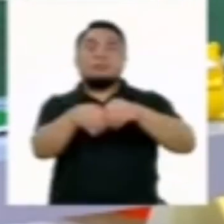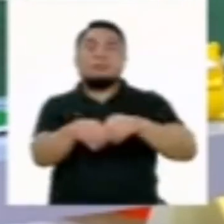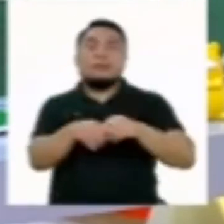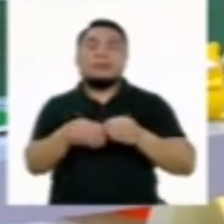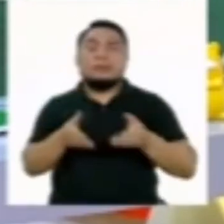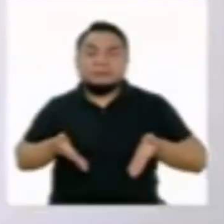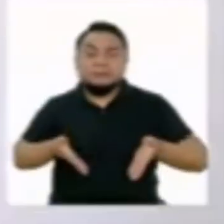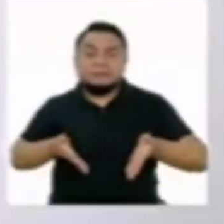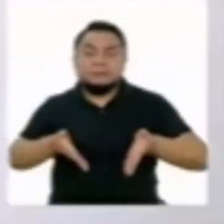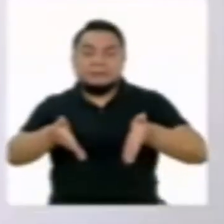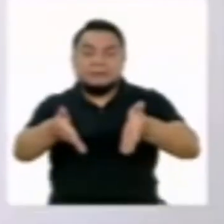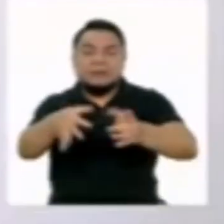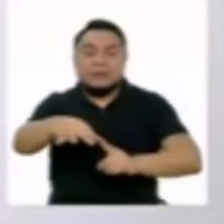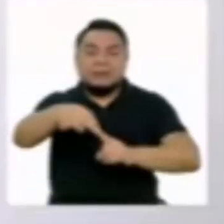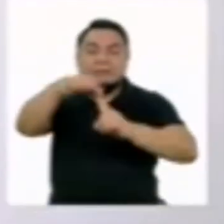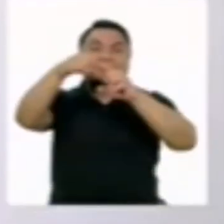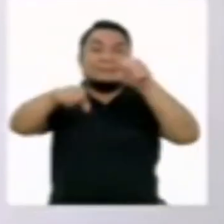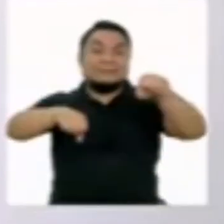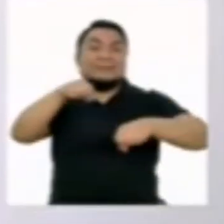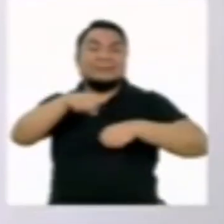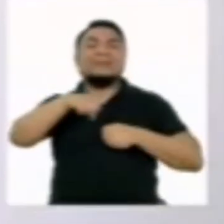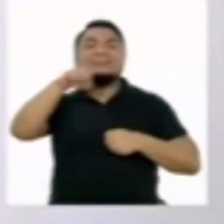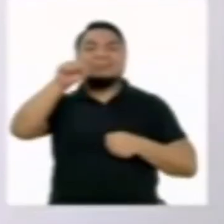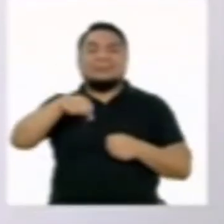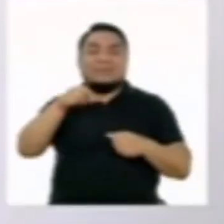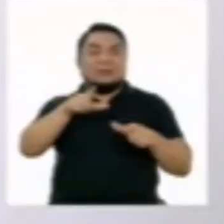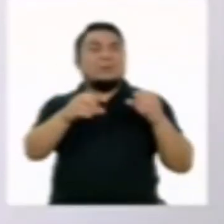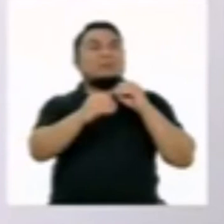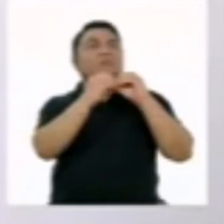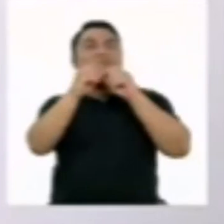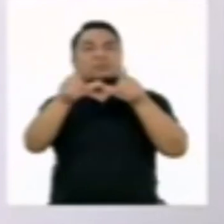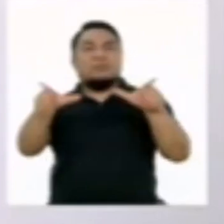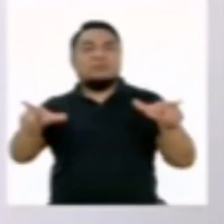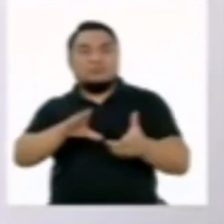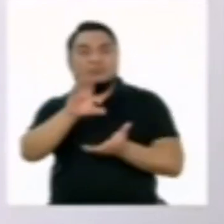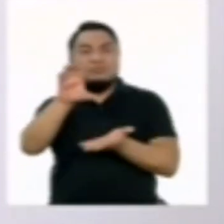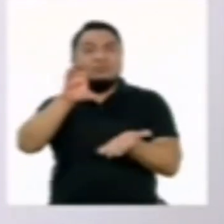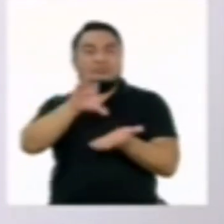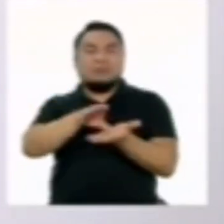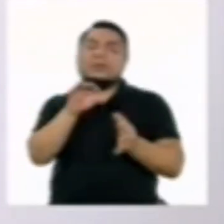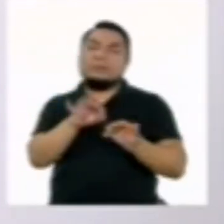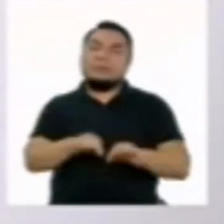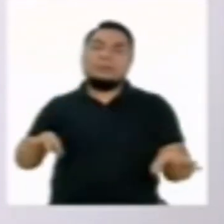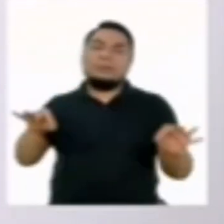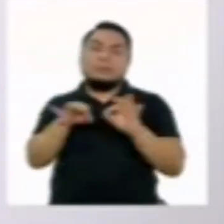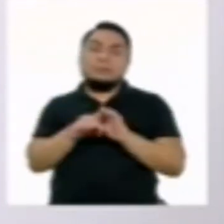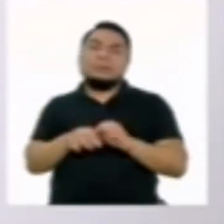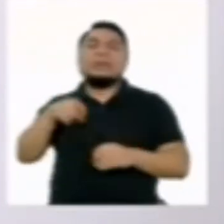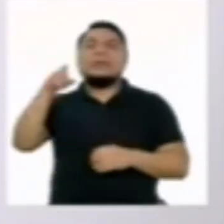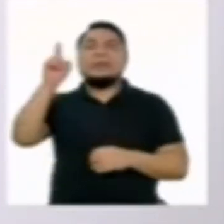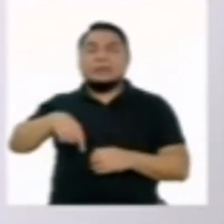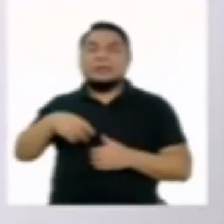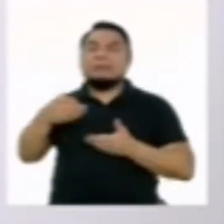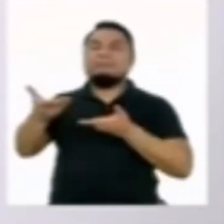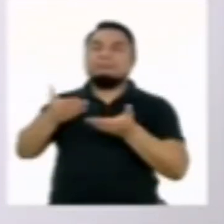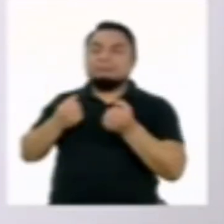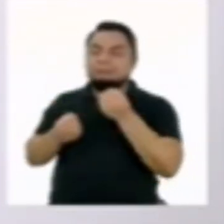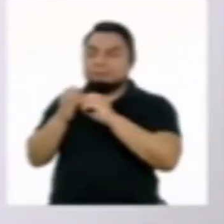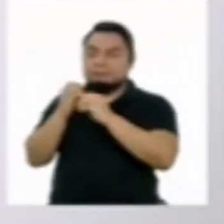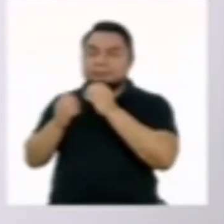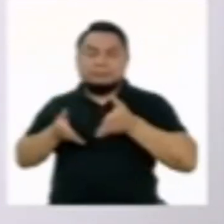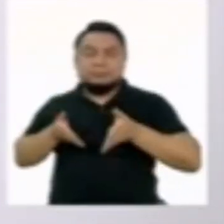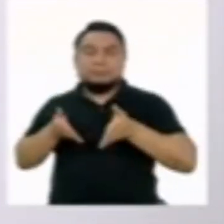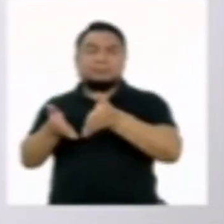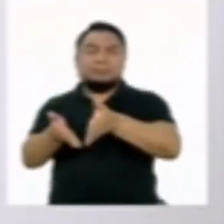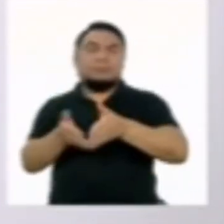implementación de ciclovías. La infraestructura de una ciudad es clave. Necesitamos también más intercambios viales,